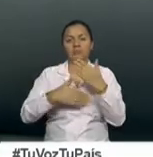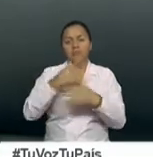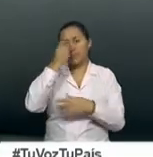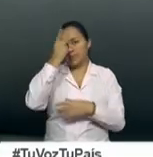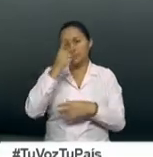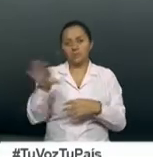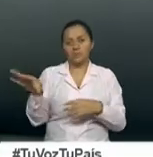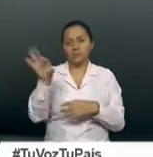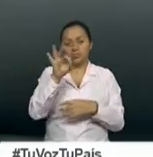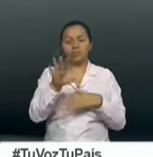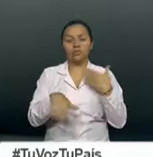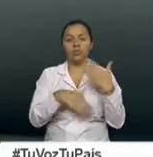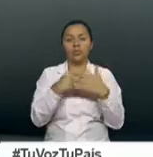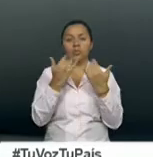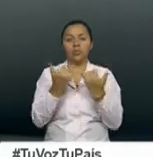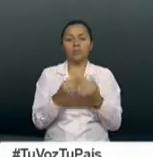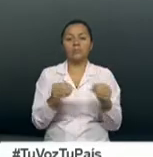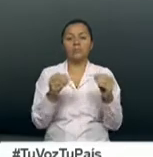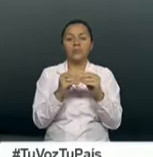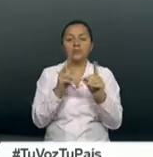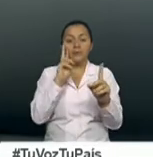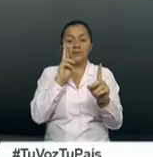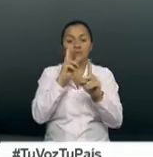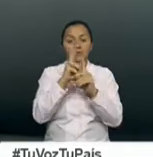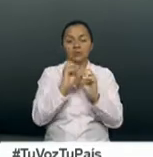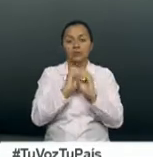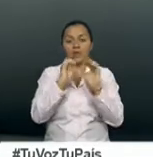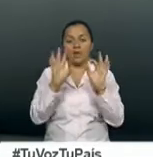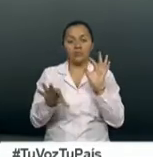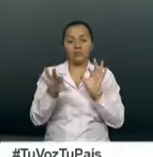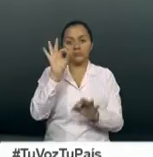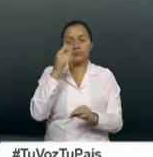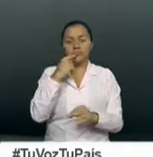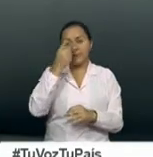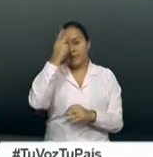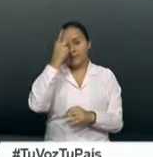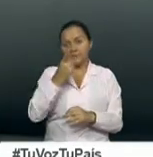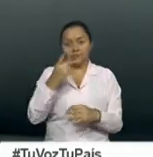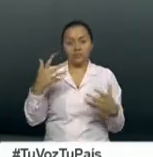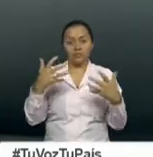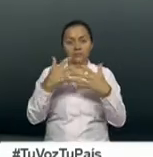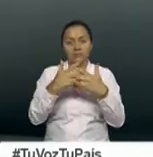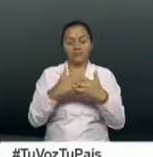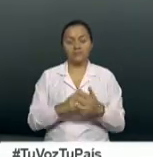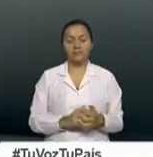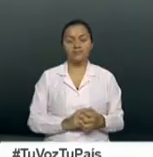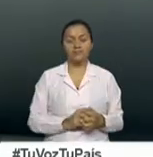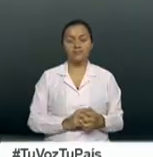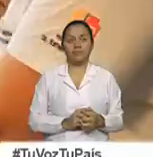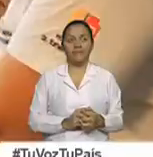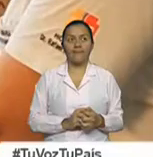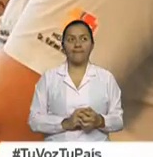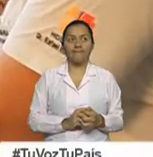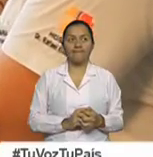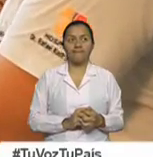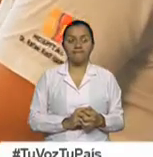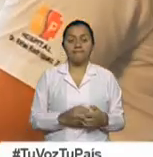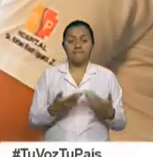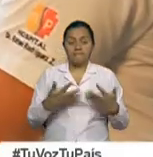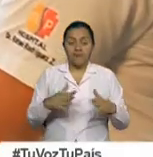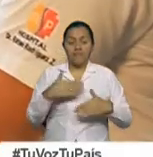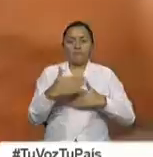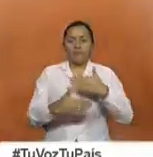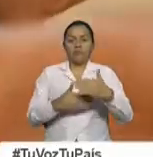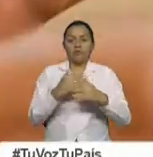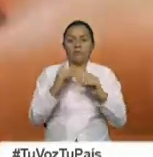nosotros, digamos, la visión con la cual se tomarán las decisiones y los argumentos que nosotros presentemos a la Asamblea. En este proceso de